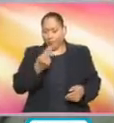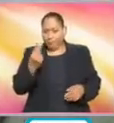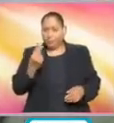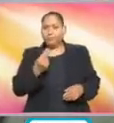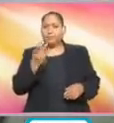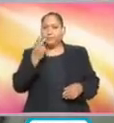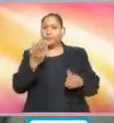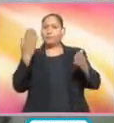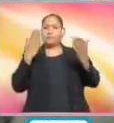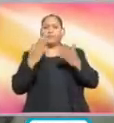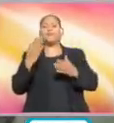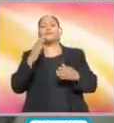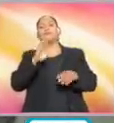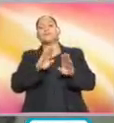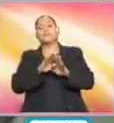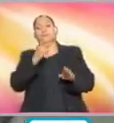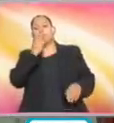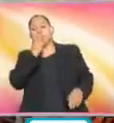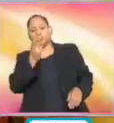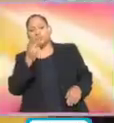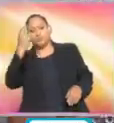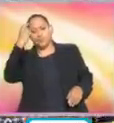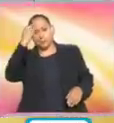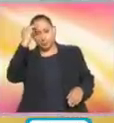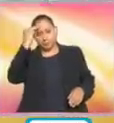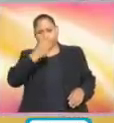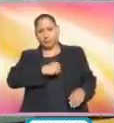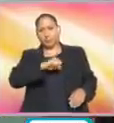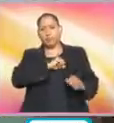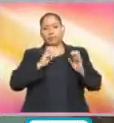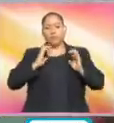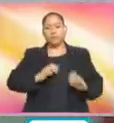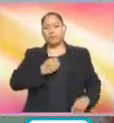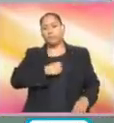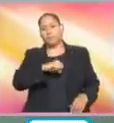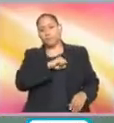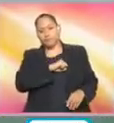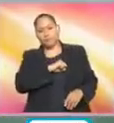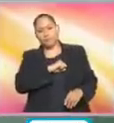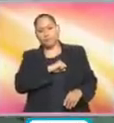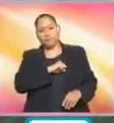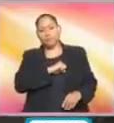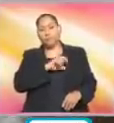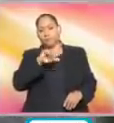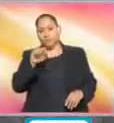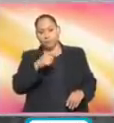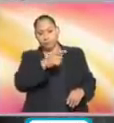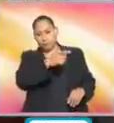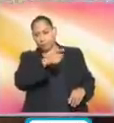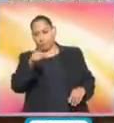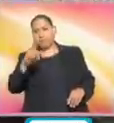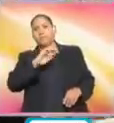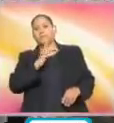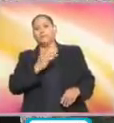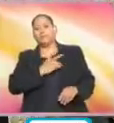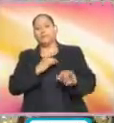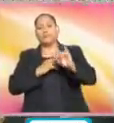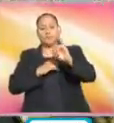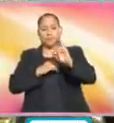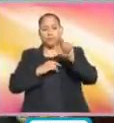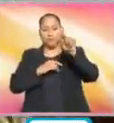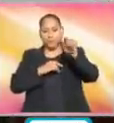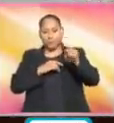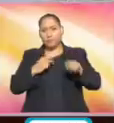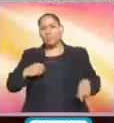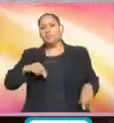es el éxito, como dice el dicho, mente sana, cuerpo sano. Y luego, maestro, esta parte de recuerdos. Bueno, sí, aquí es